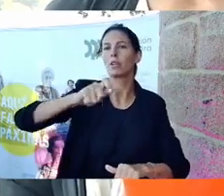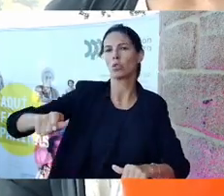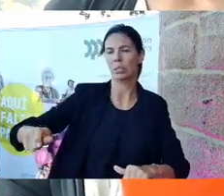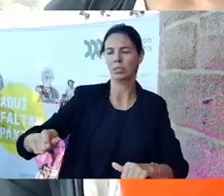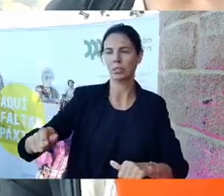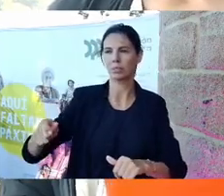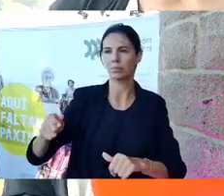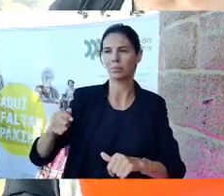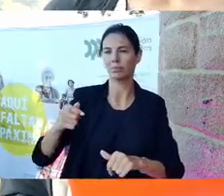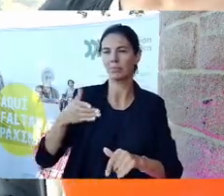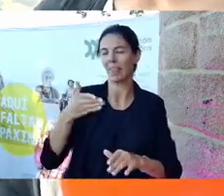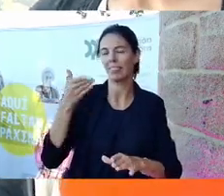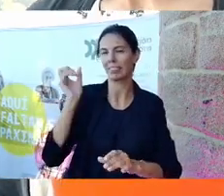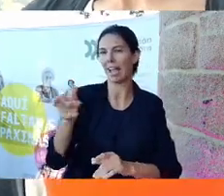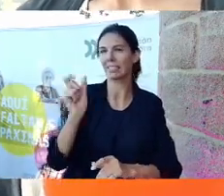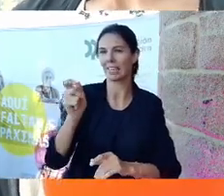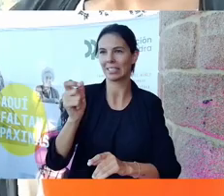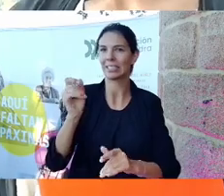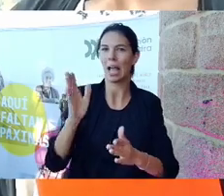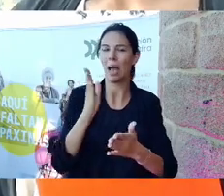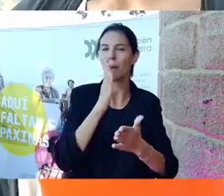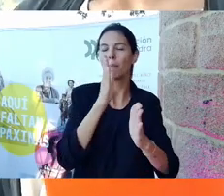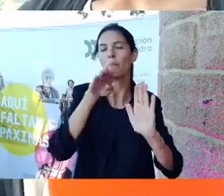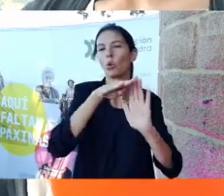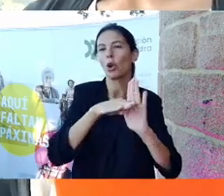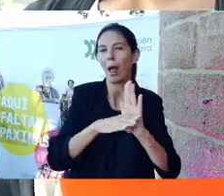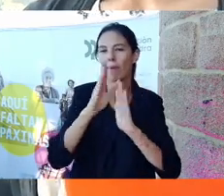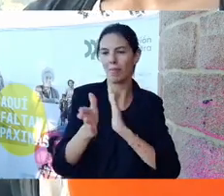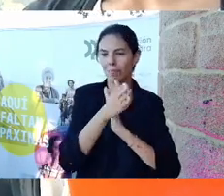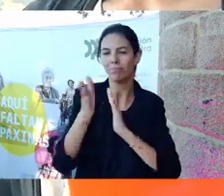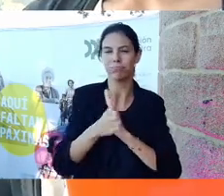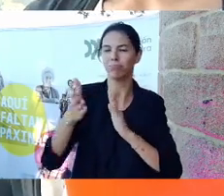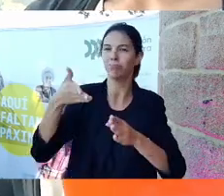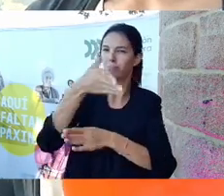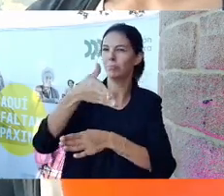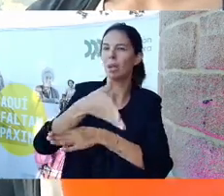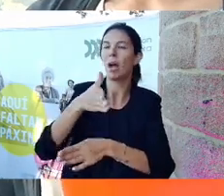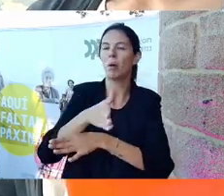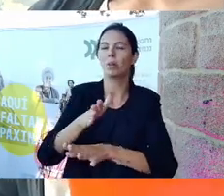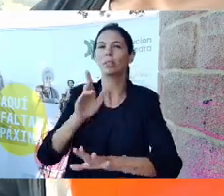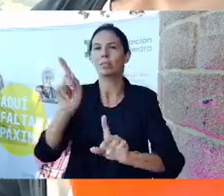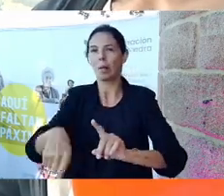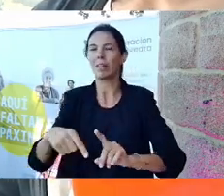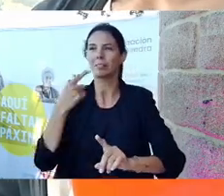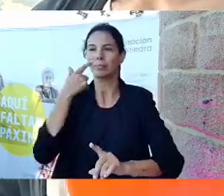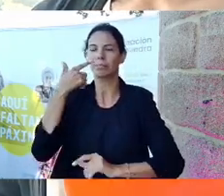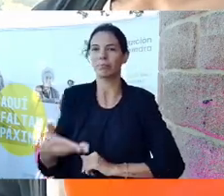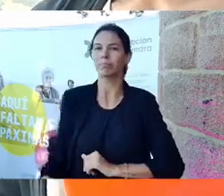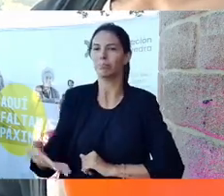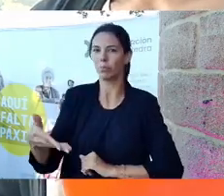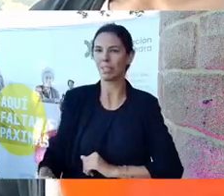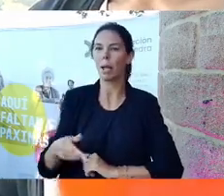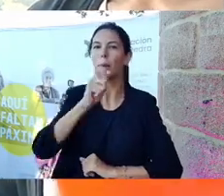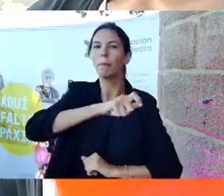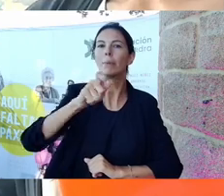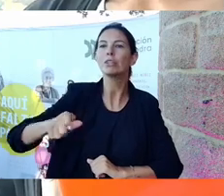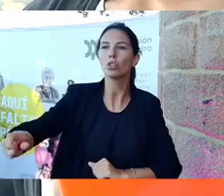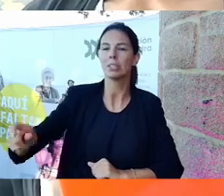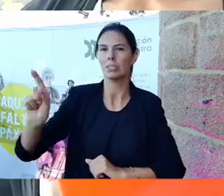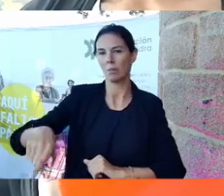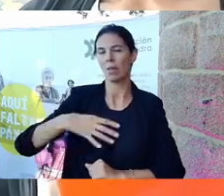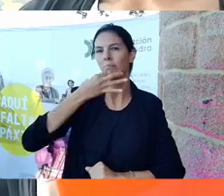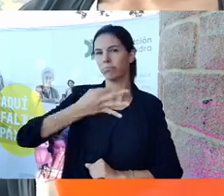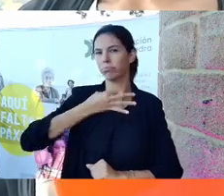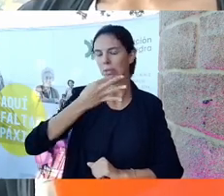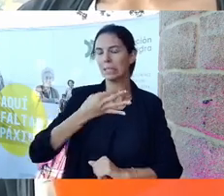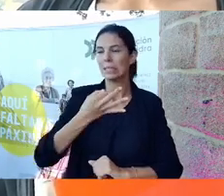de persoas que estades a seguir pois este programa e o que vos chama atención pois tamén